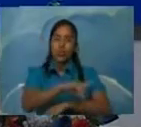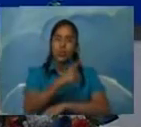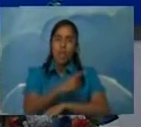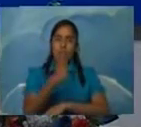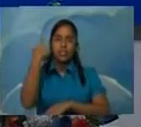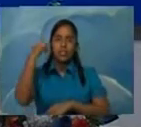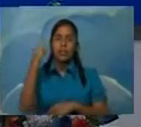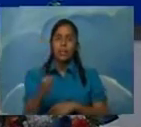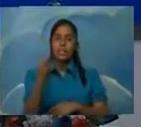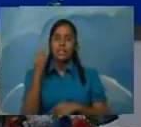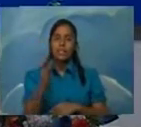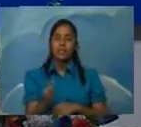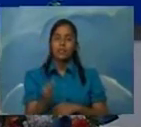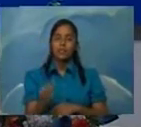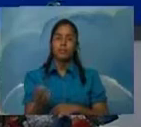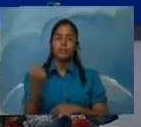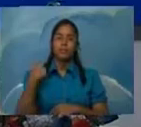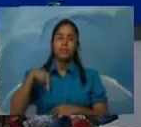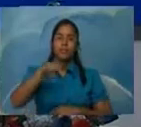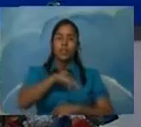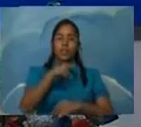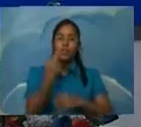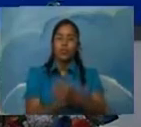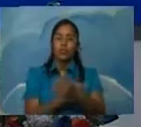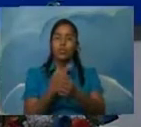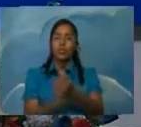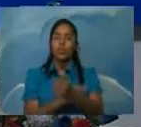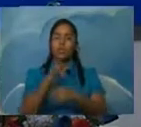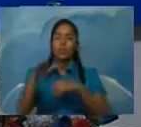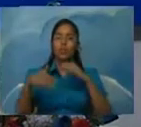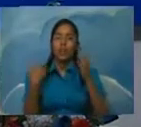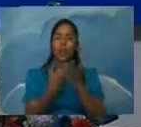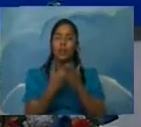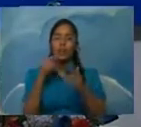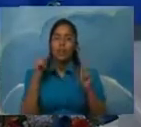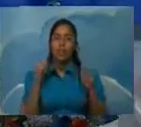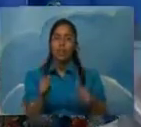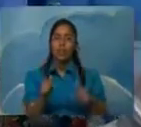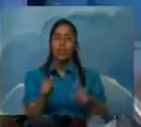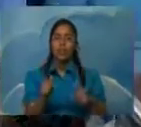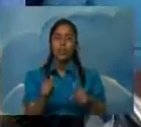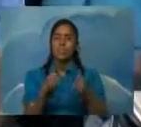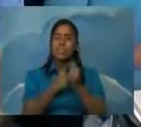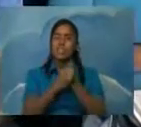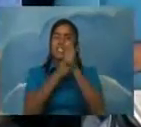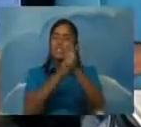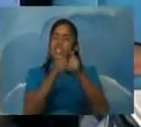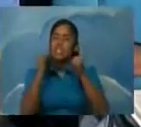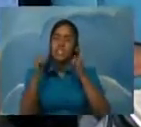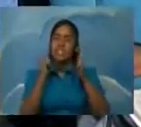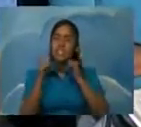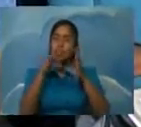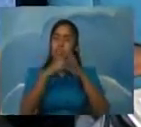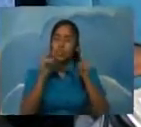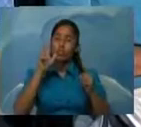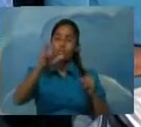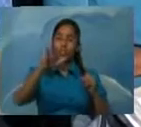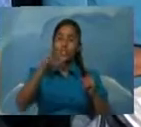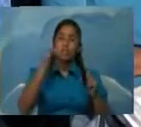siempre. Nuestros hermanos hebreos hasta el día de hoy siguen celebrando sus 3